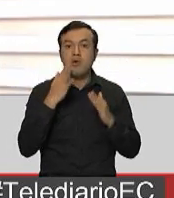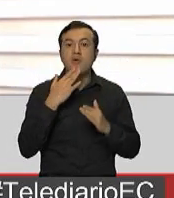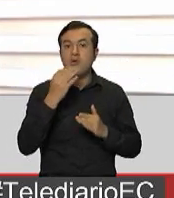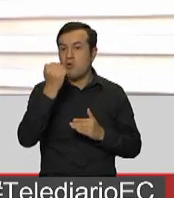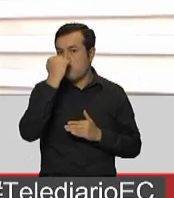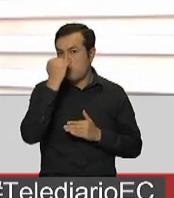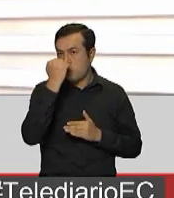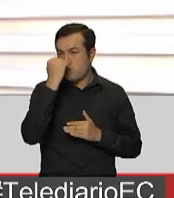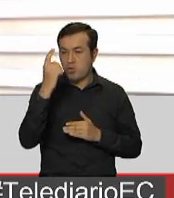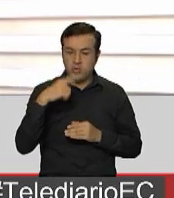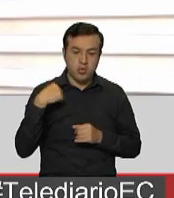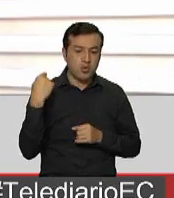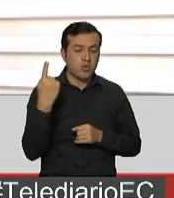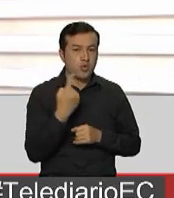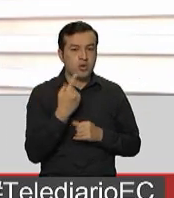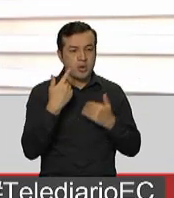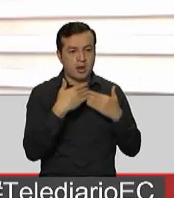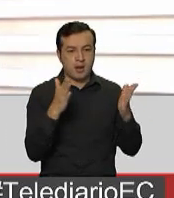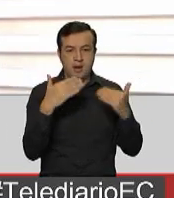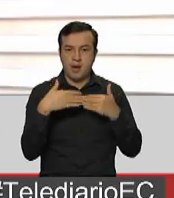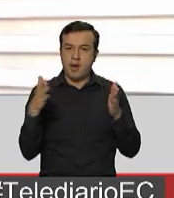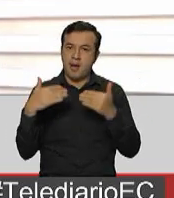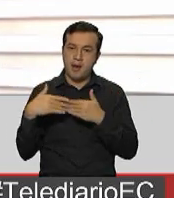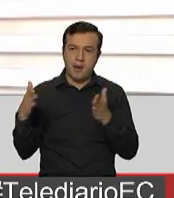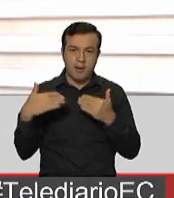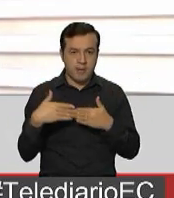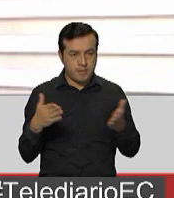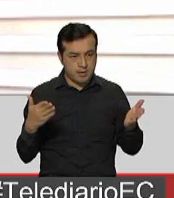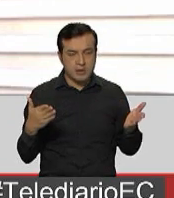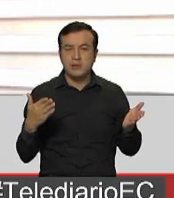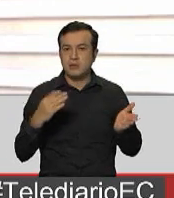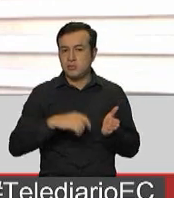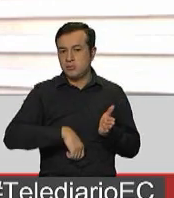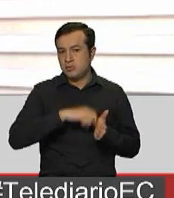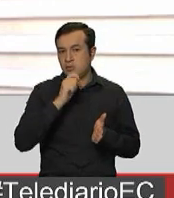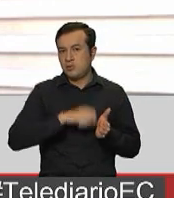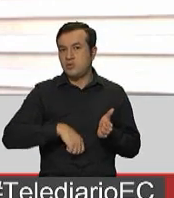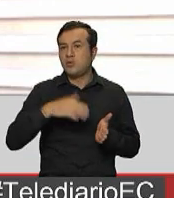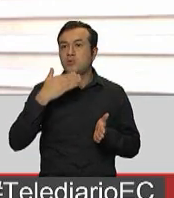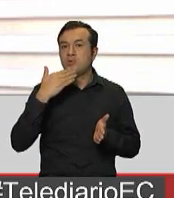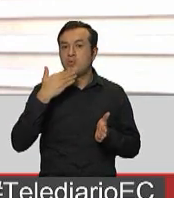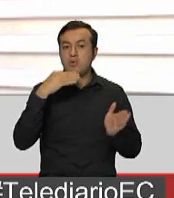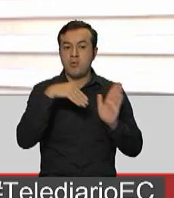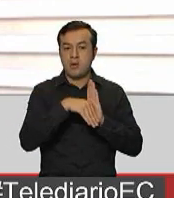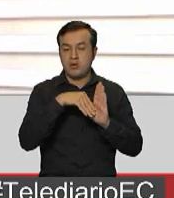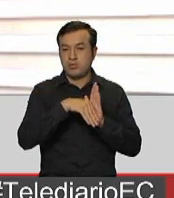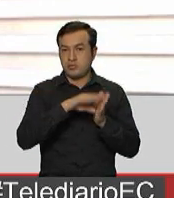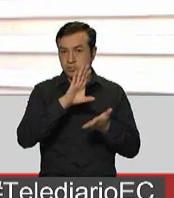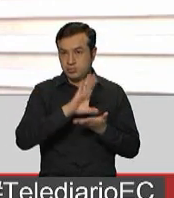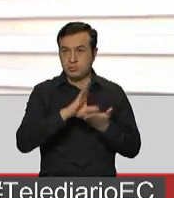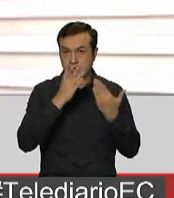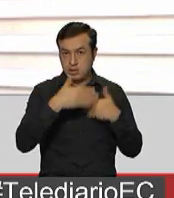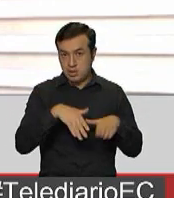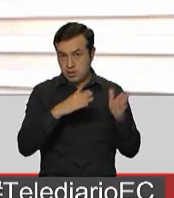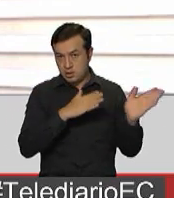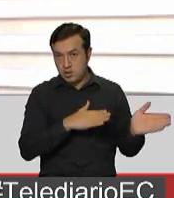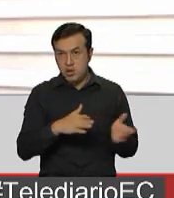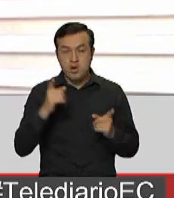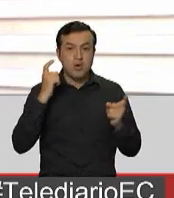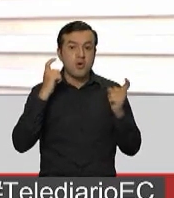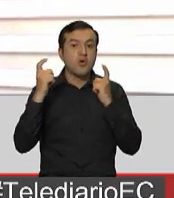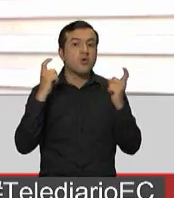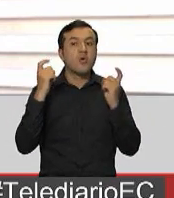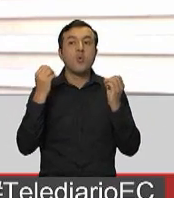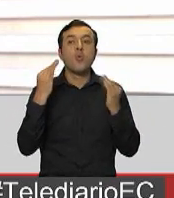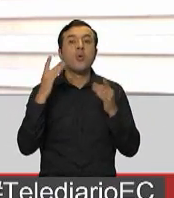porque nosotros hacemos la habilitación o la autorización de estas firmas a través también del Banco Central y con eso podemos controlar la cantidad